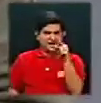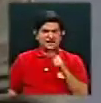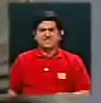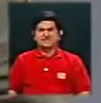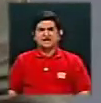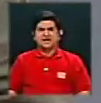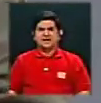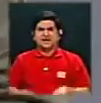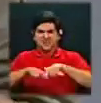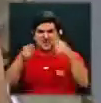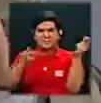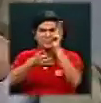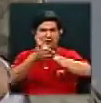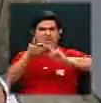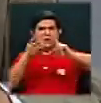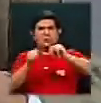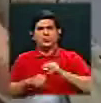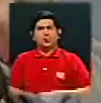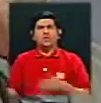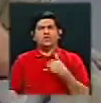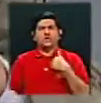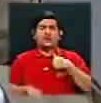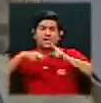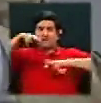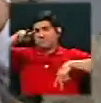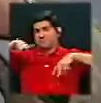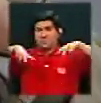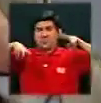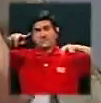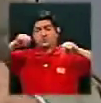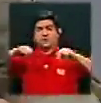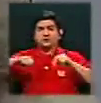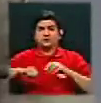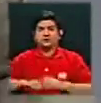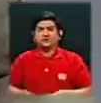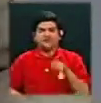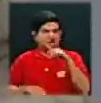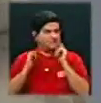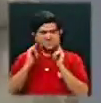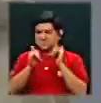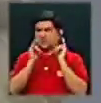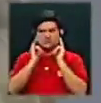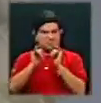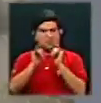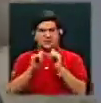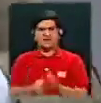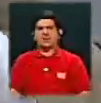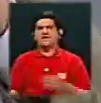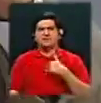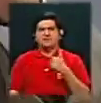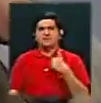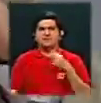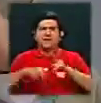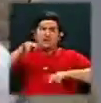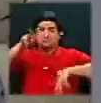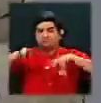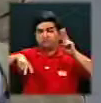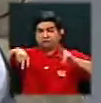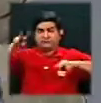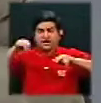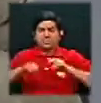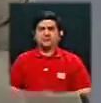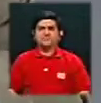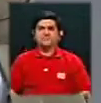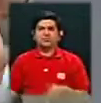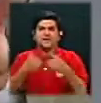en esta edición de Semanario Universidad, ha habido fluctuaciones en la desigualdad, ha habido fluctuaciones también